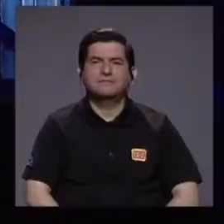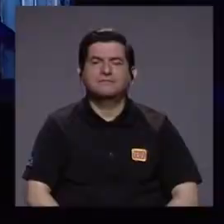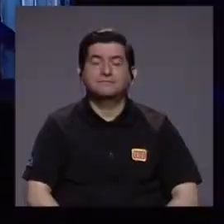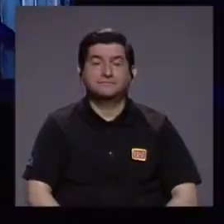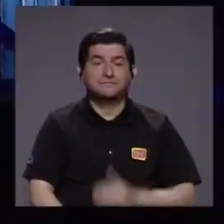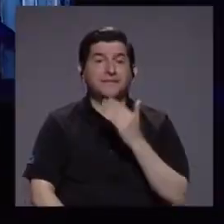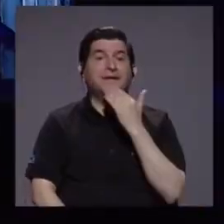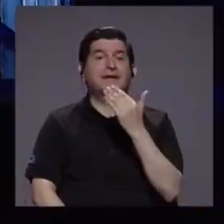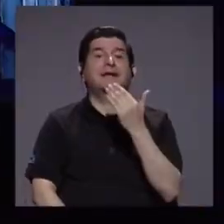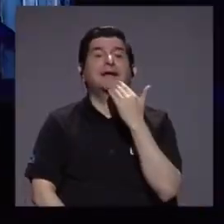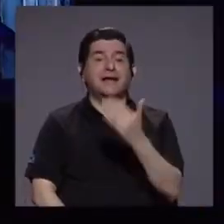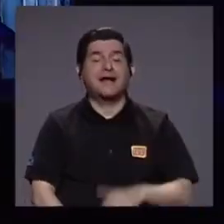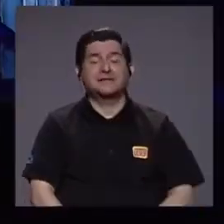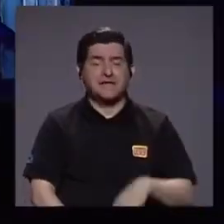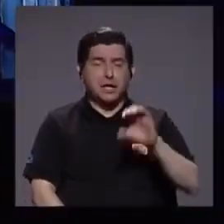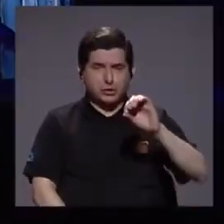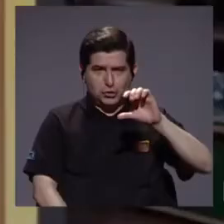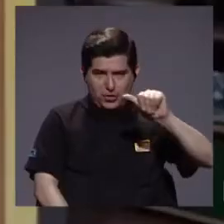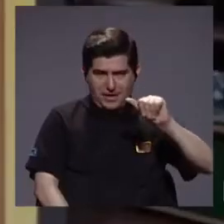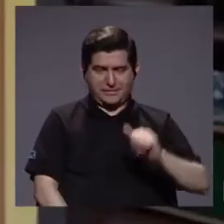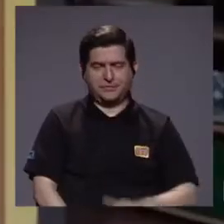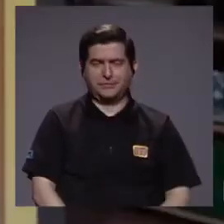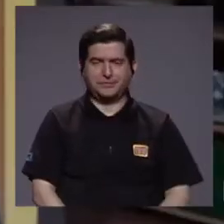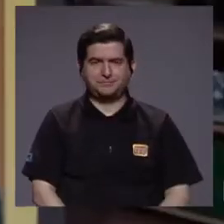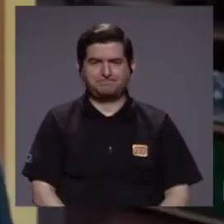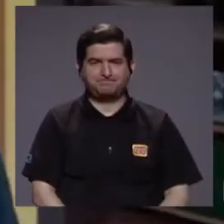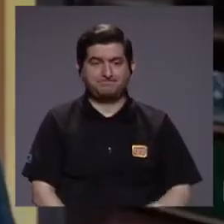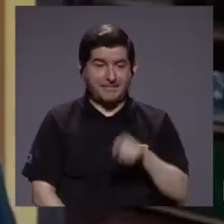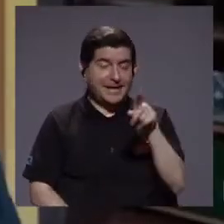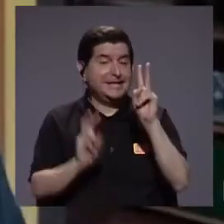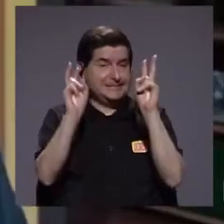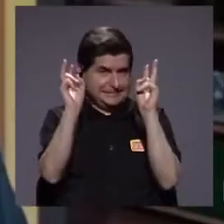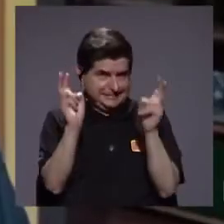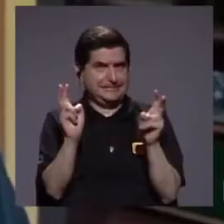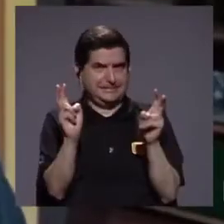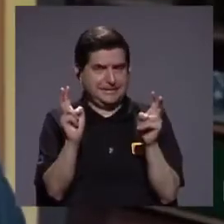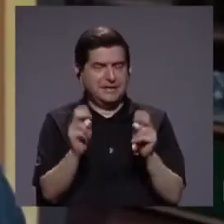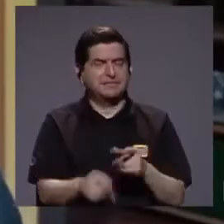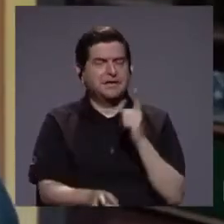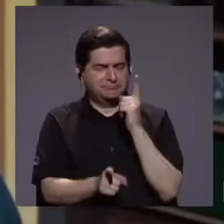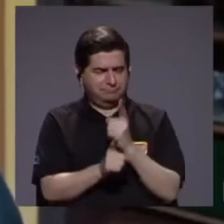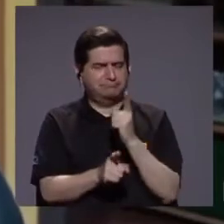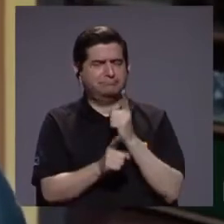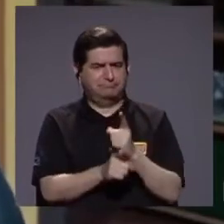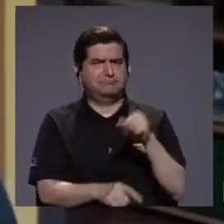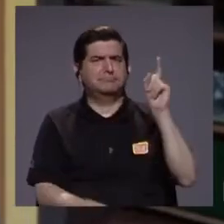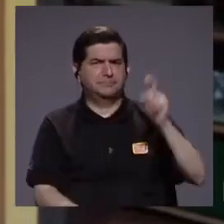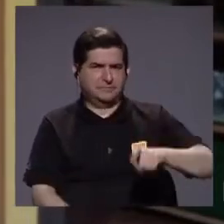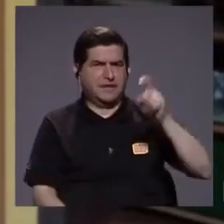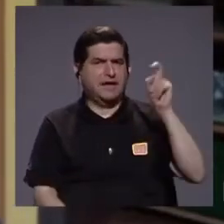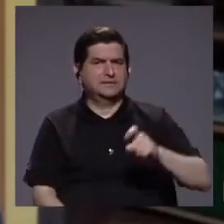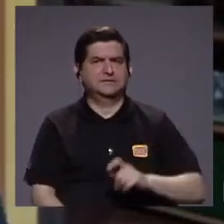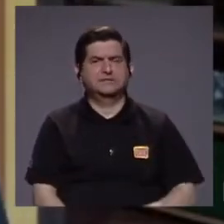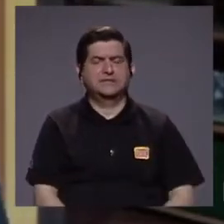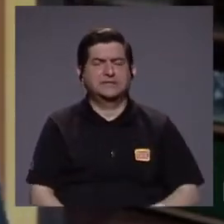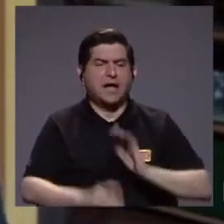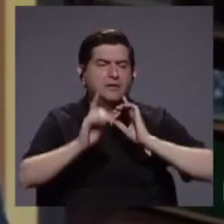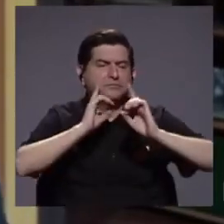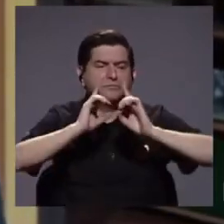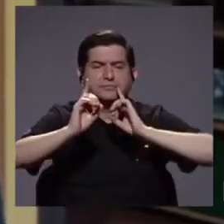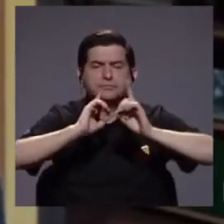Sí, muchas gracias, Orlando, y definitivamente esto es un tema pertinente que requiere del